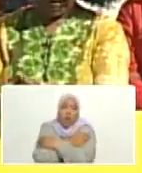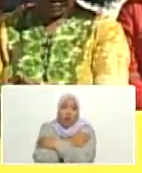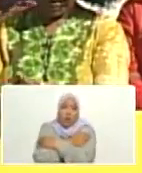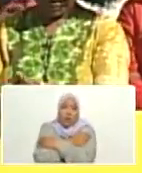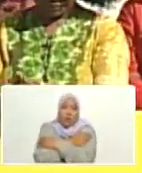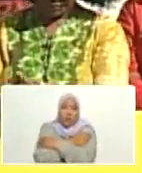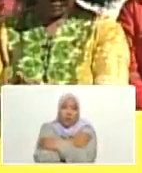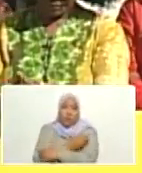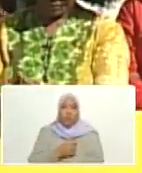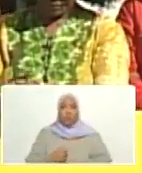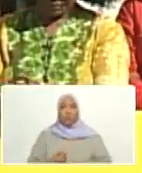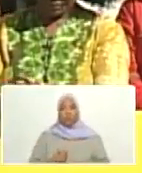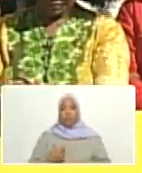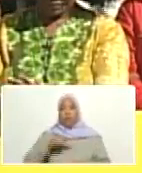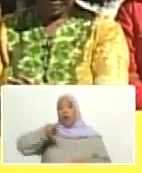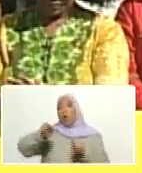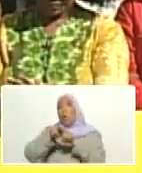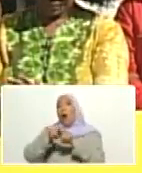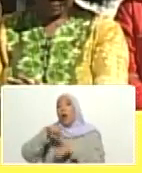porque nosotros venimos de las calles,